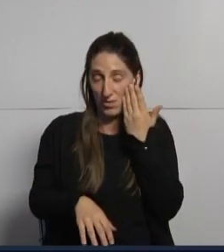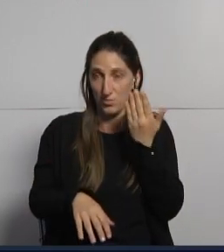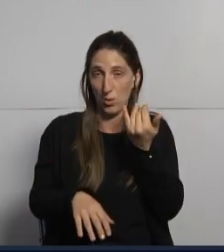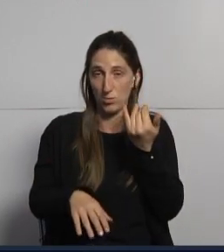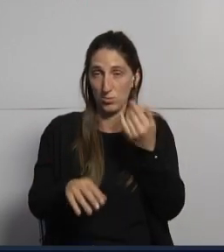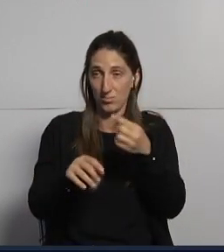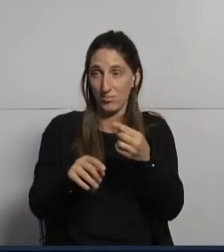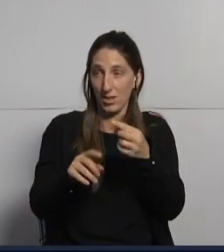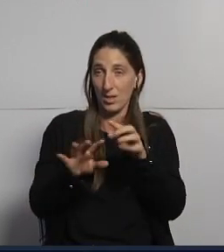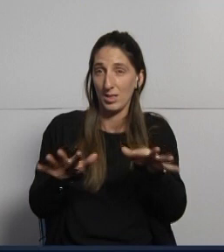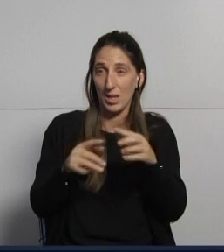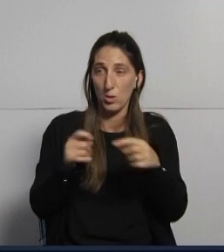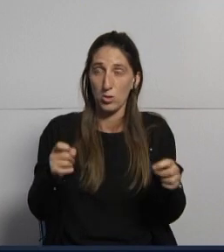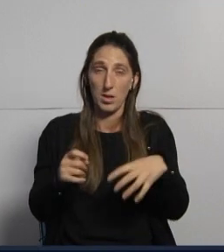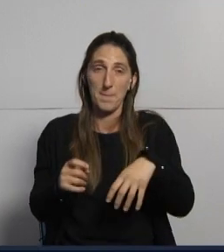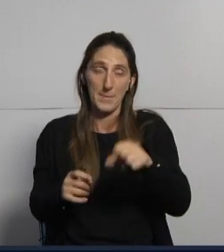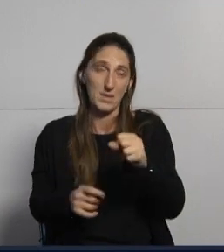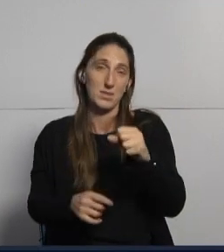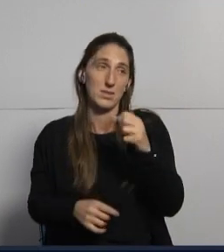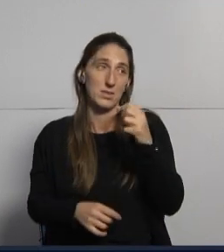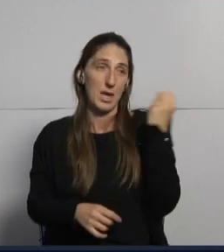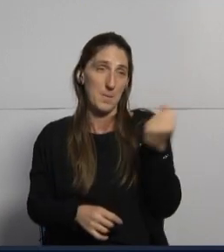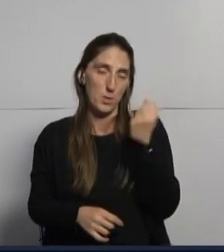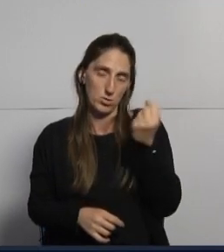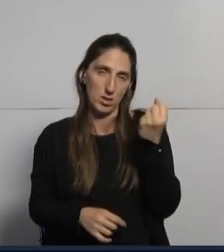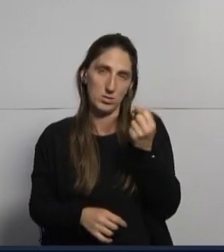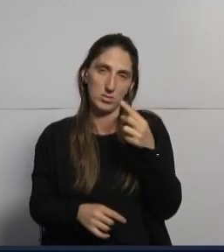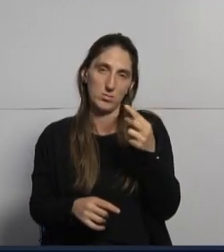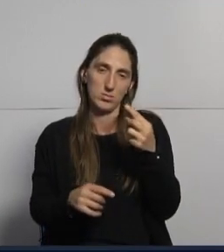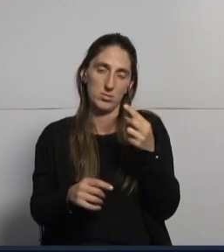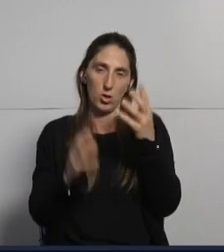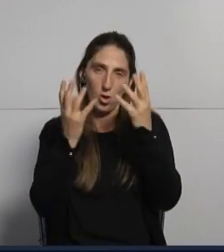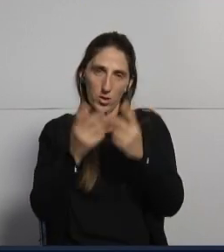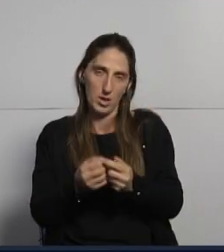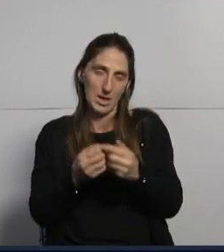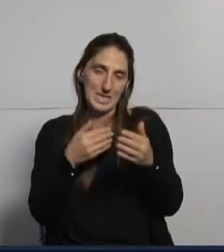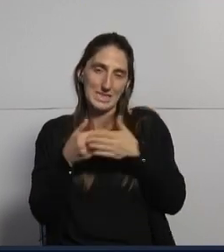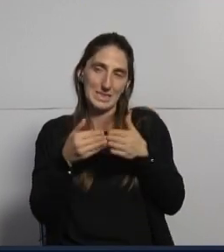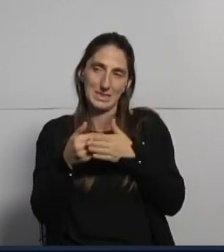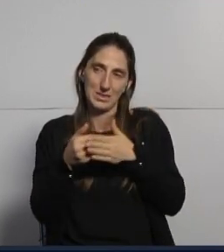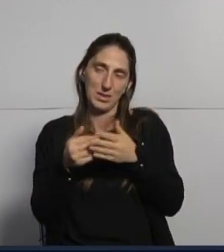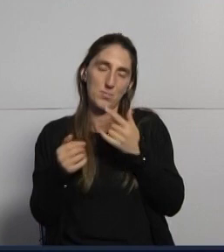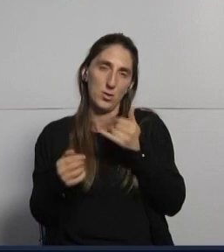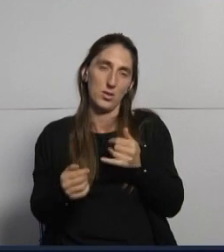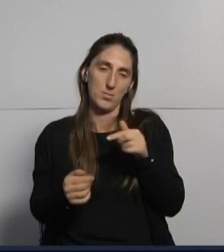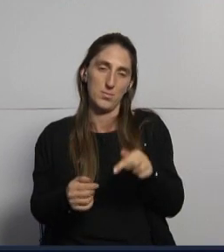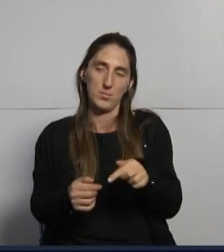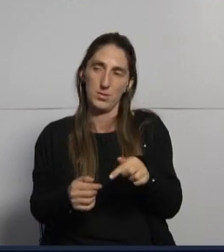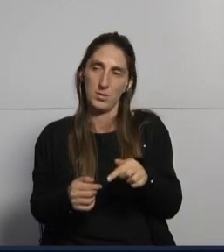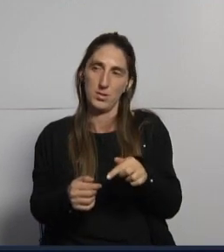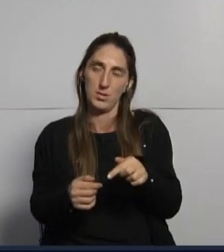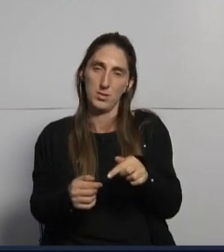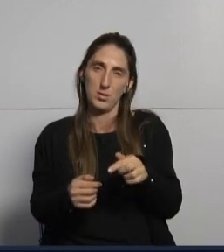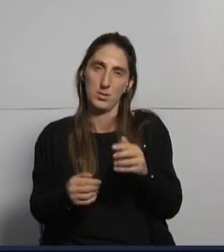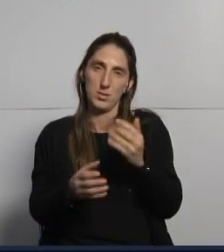este gráfico son más importantes, ¿sí? Las puedo ordenar por cercanía y vemos que, por ejemplo, en este caso, la pasiva es